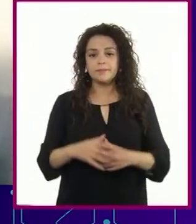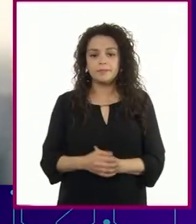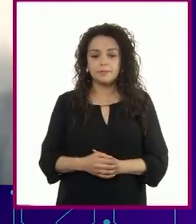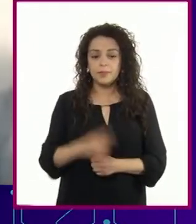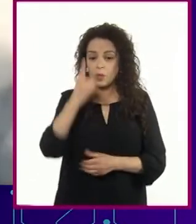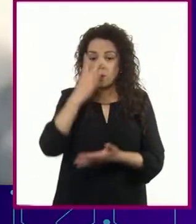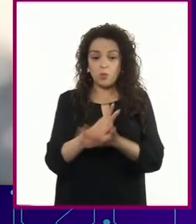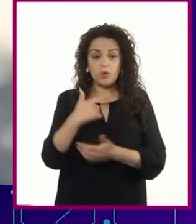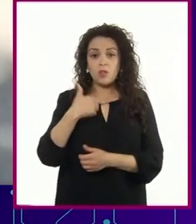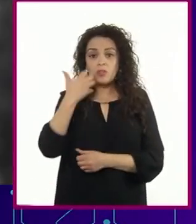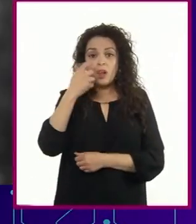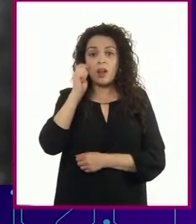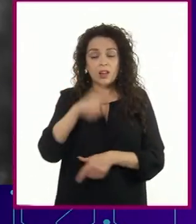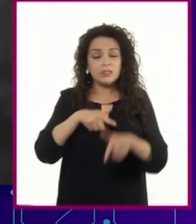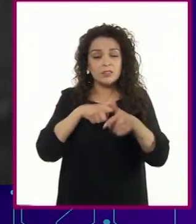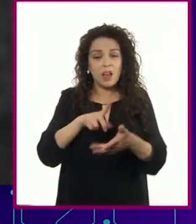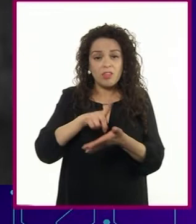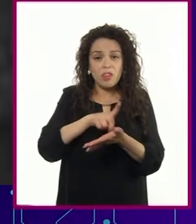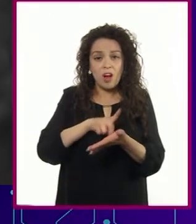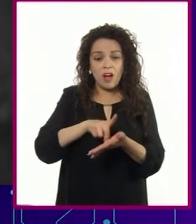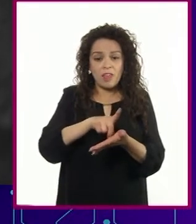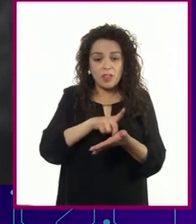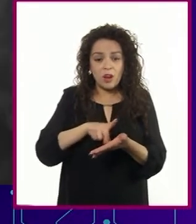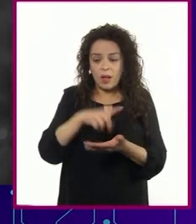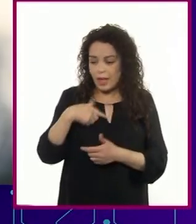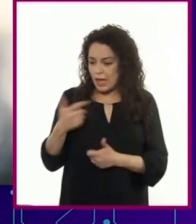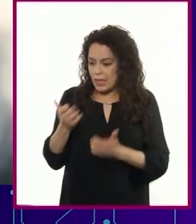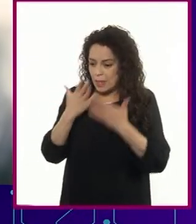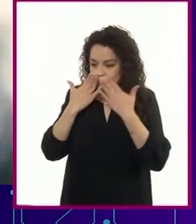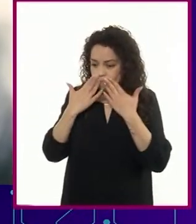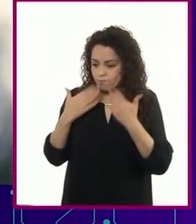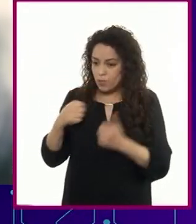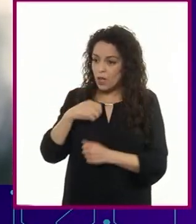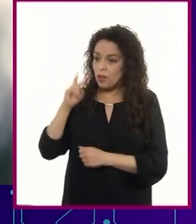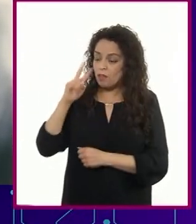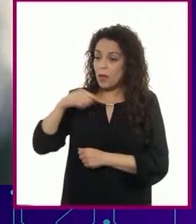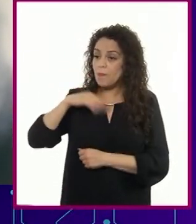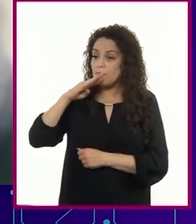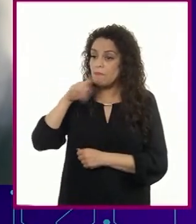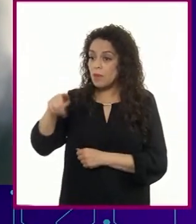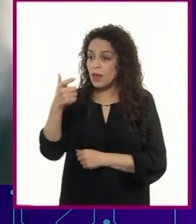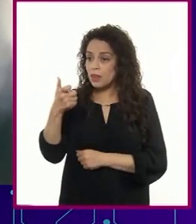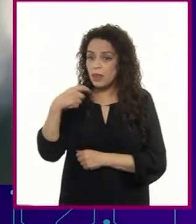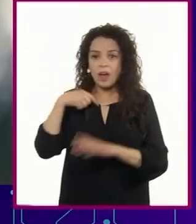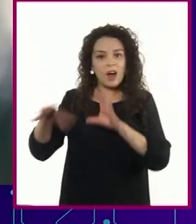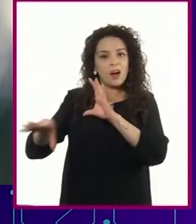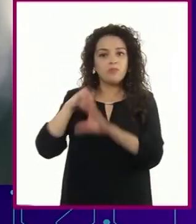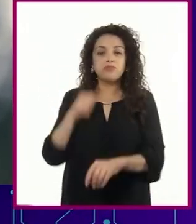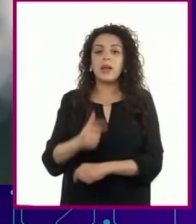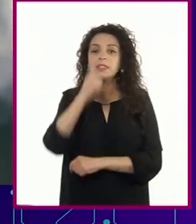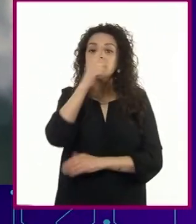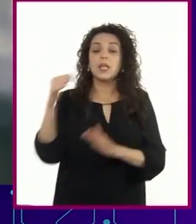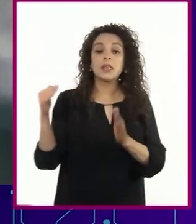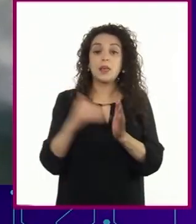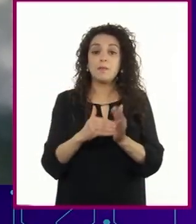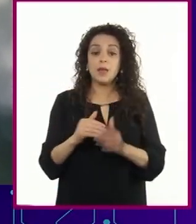no tenía dinero, así que miré los estados de cuenta de mi madre y le quité como 7,000 pesos. Y los pasé a mi